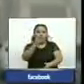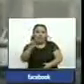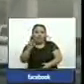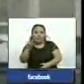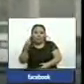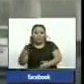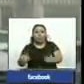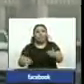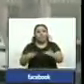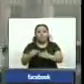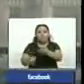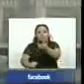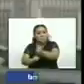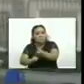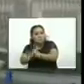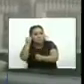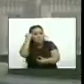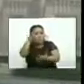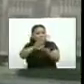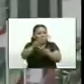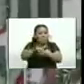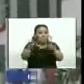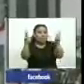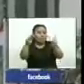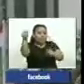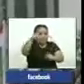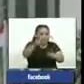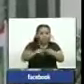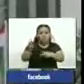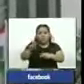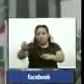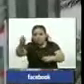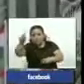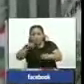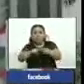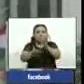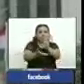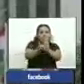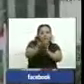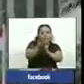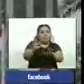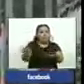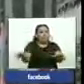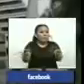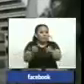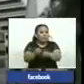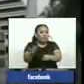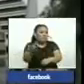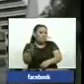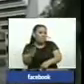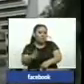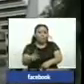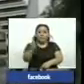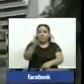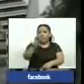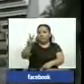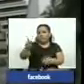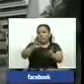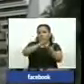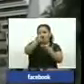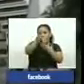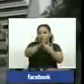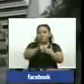Además, apoyará con iniciativas enfocadas en educación, turismo y desarrollo. En total, son al menos 12 los